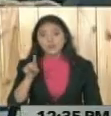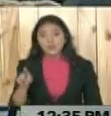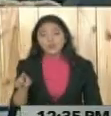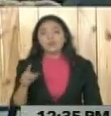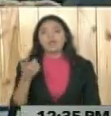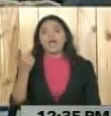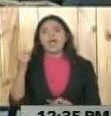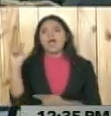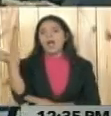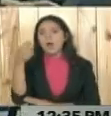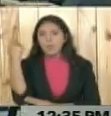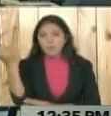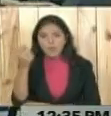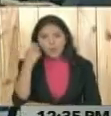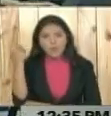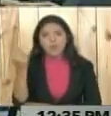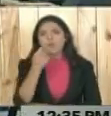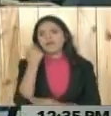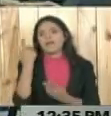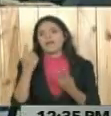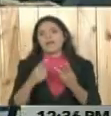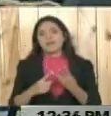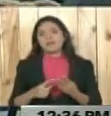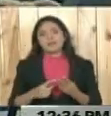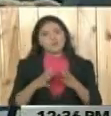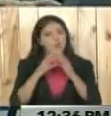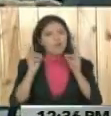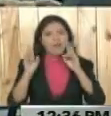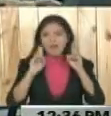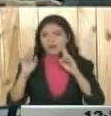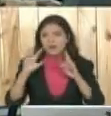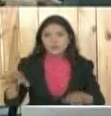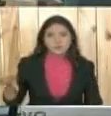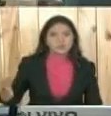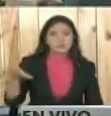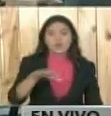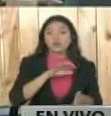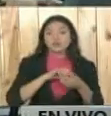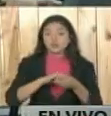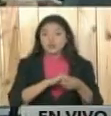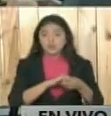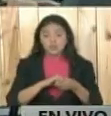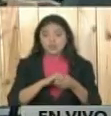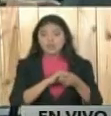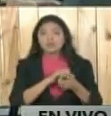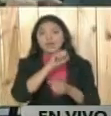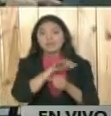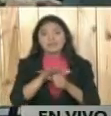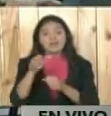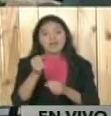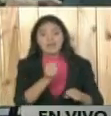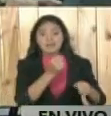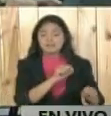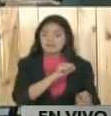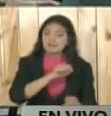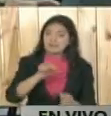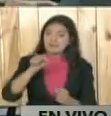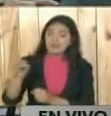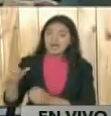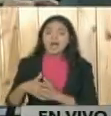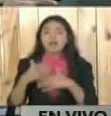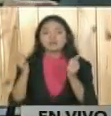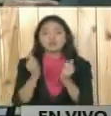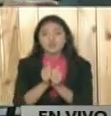Apure 95.9, Lara 92.5, Trujillo 101.9, del Tamacuro 91.1,